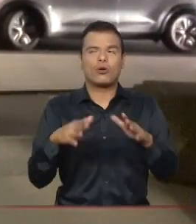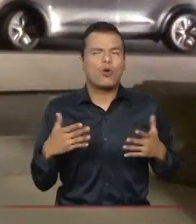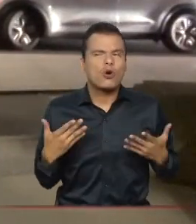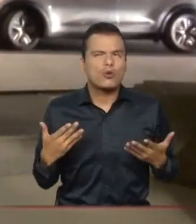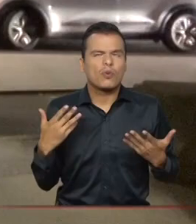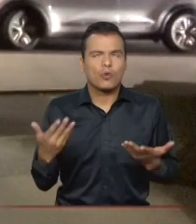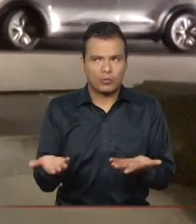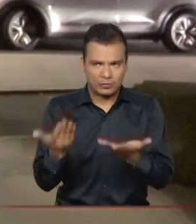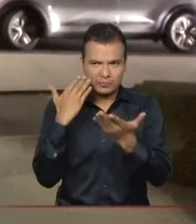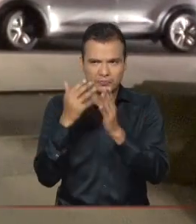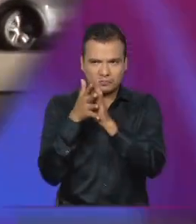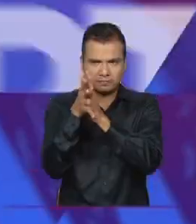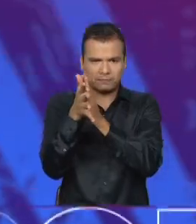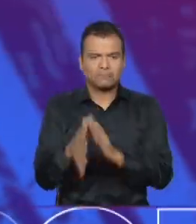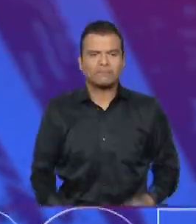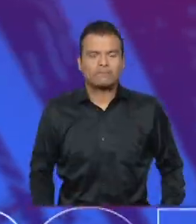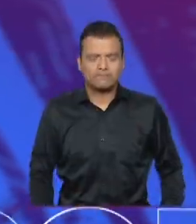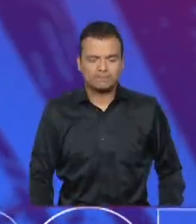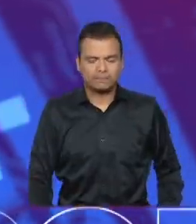territorio nacional.